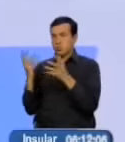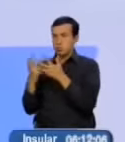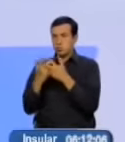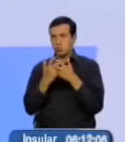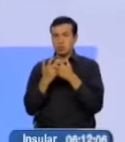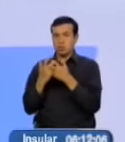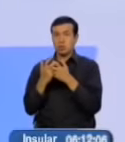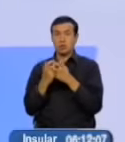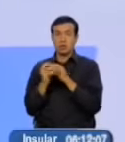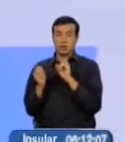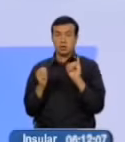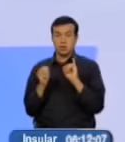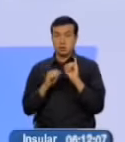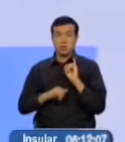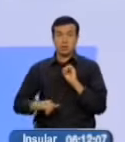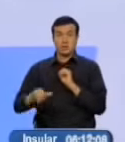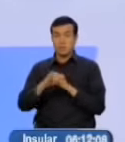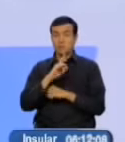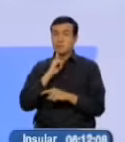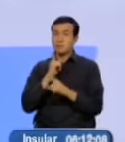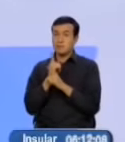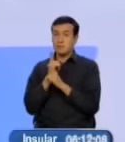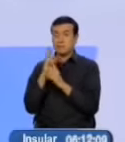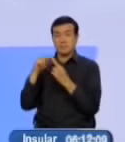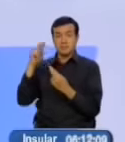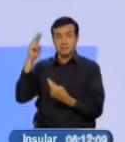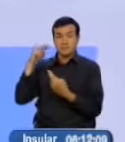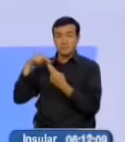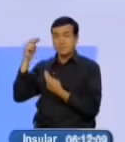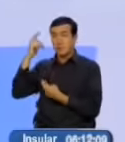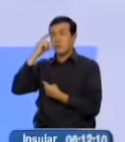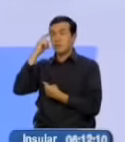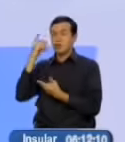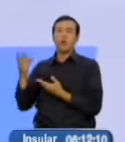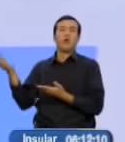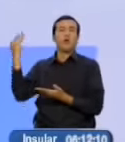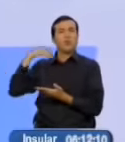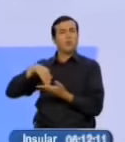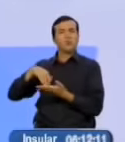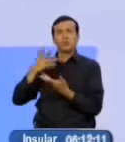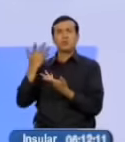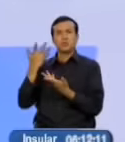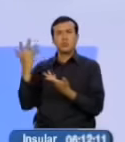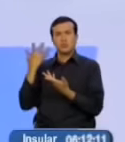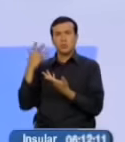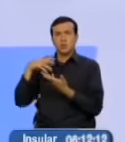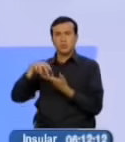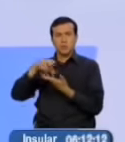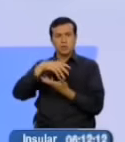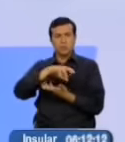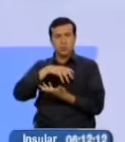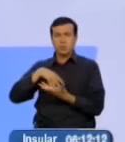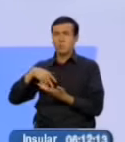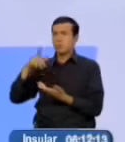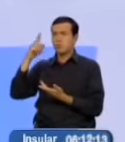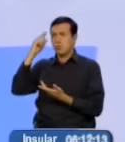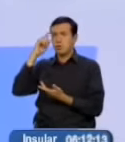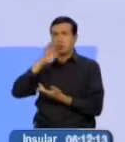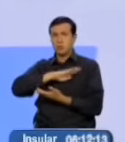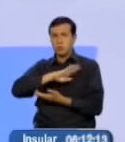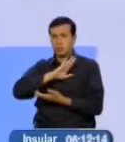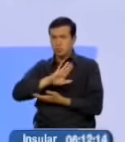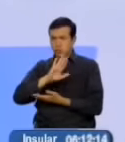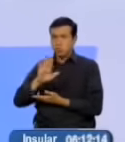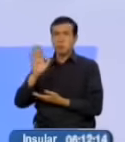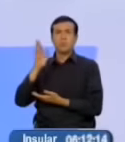Izquierda Democrática, pero en efecto, no solo la regionalización, yo diría que hay que volver a hablar de descentralización, del papel de los gobiernos locales,